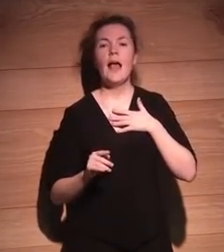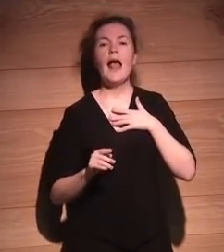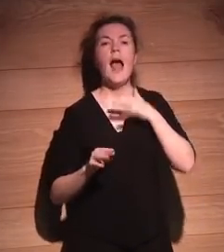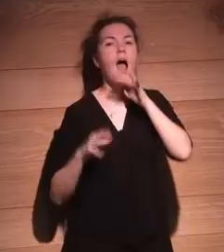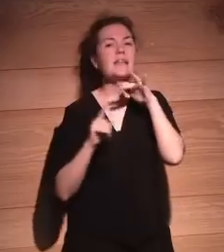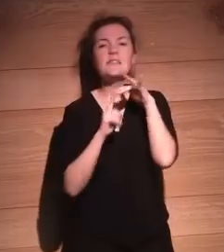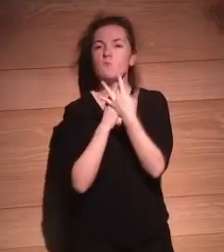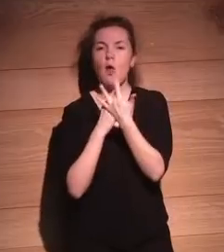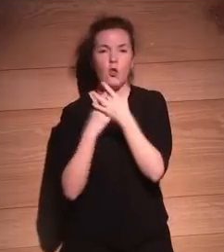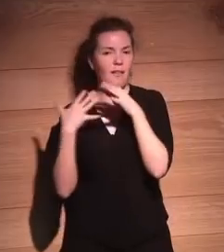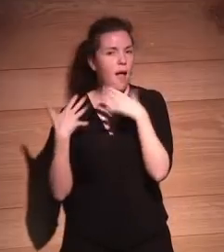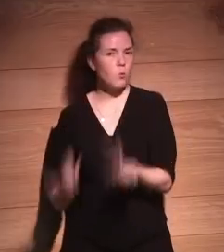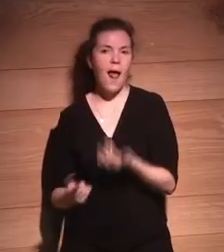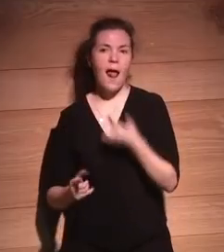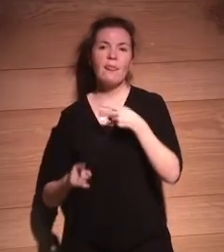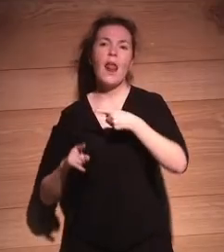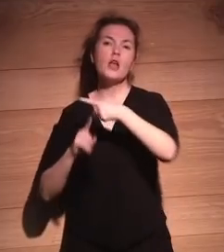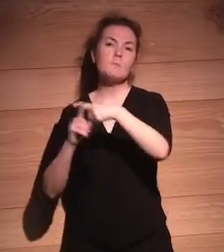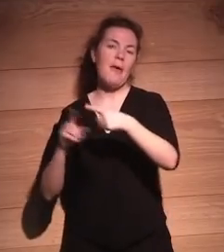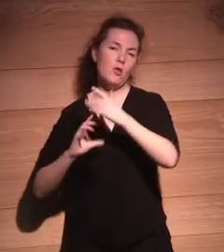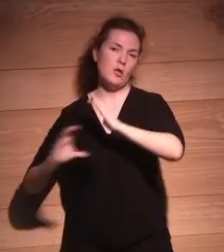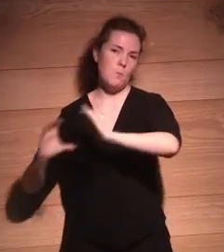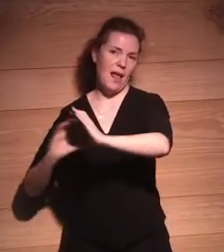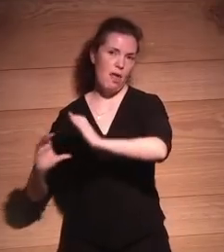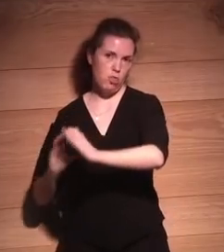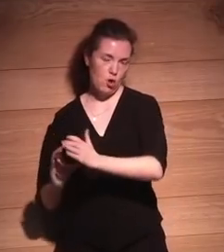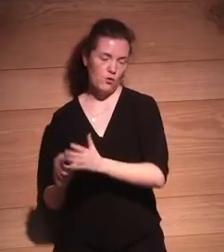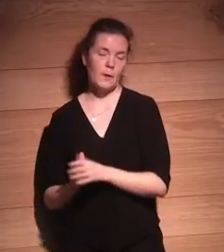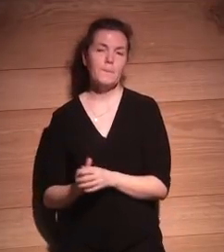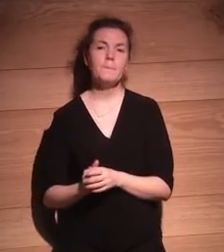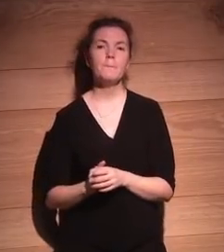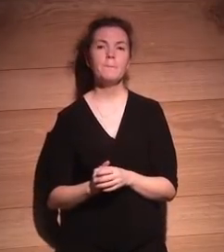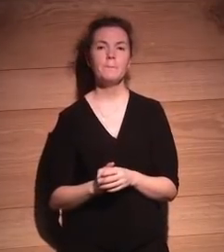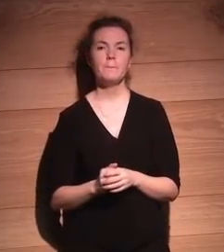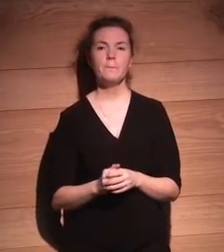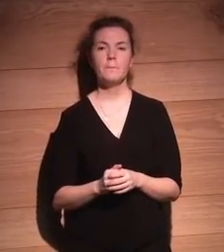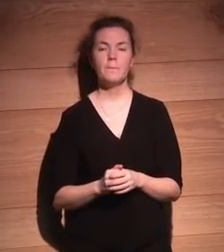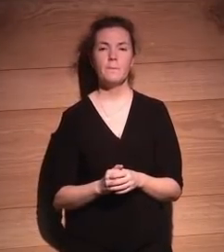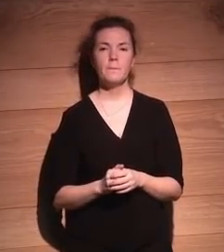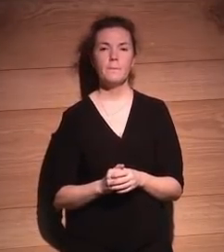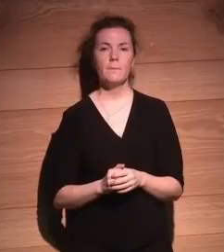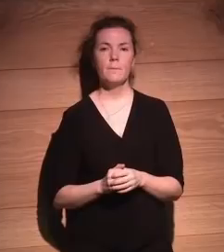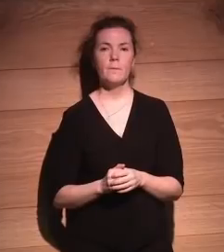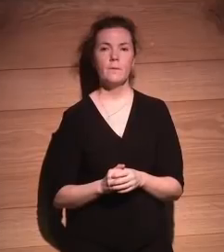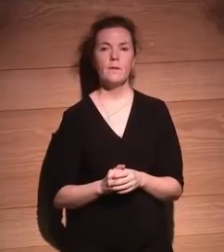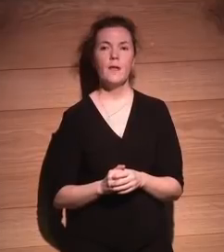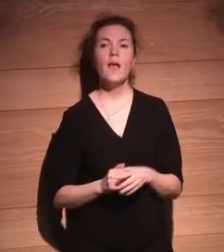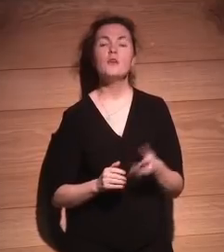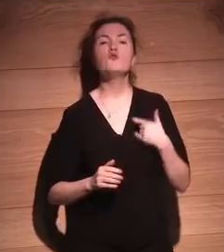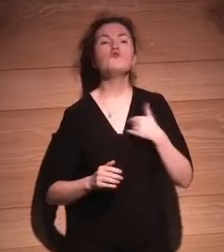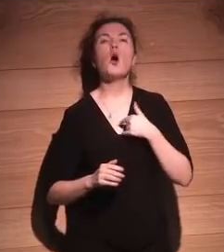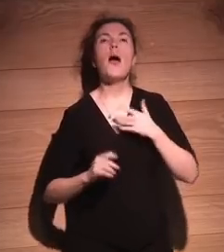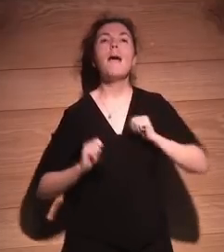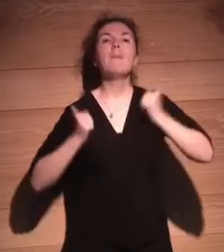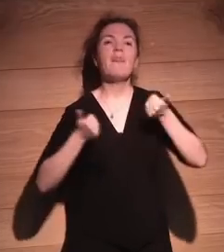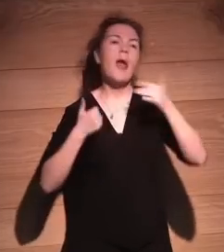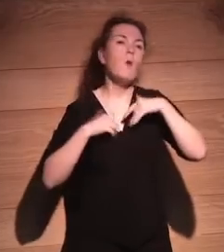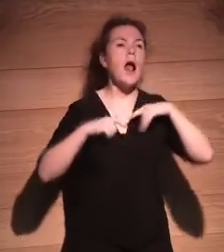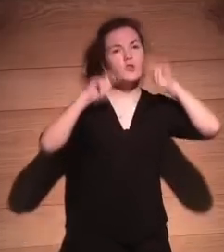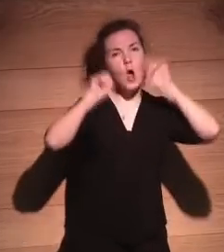panorama actual de los medios, sin querer comenzar siendo una plañidera, pero es verdad que somos